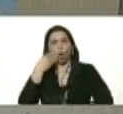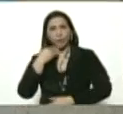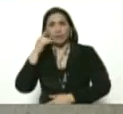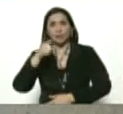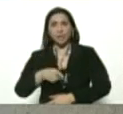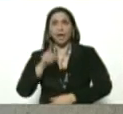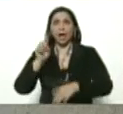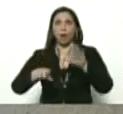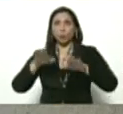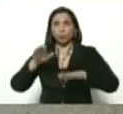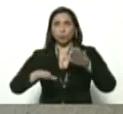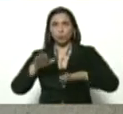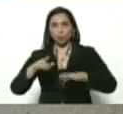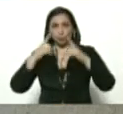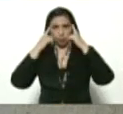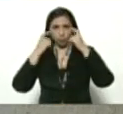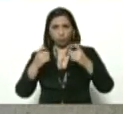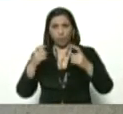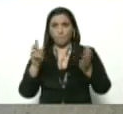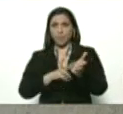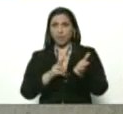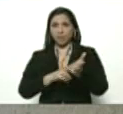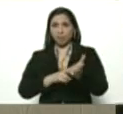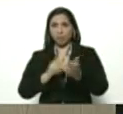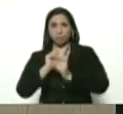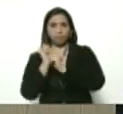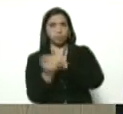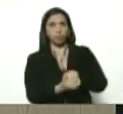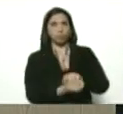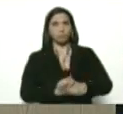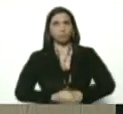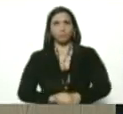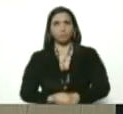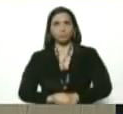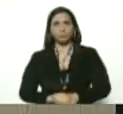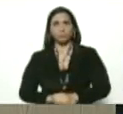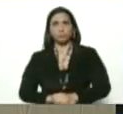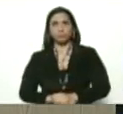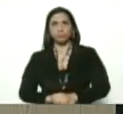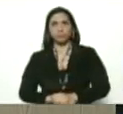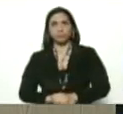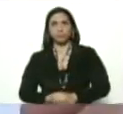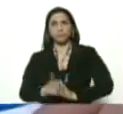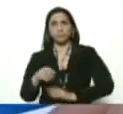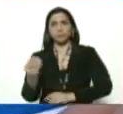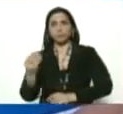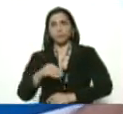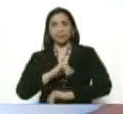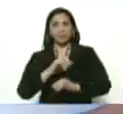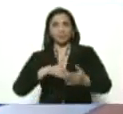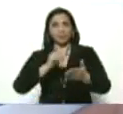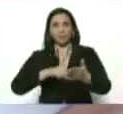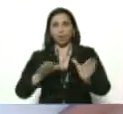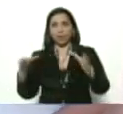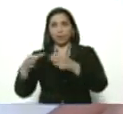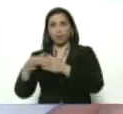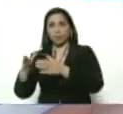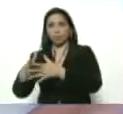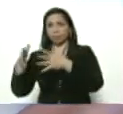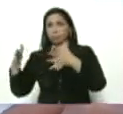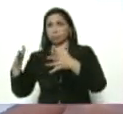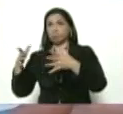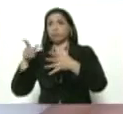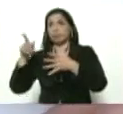algunos prospectos verdaderos de béisbol profesional que incluso han sido firmados por equipos de las grandes ligas